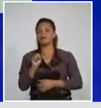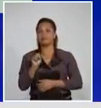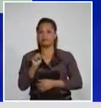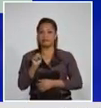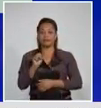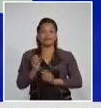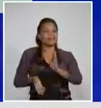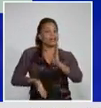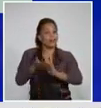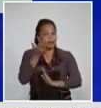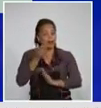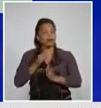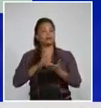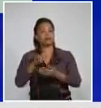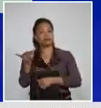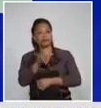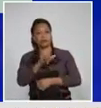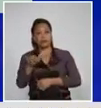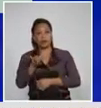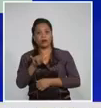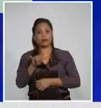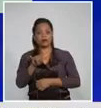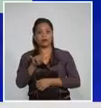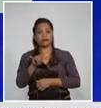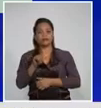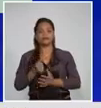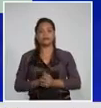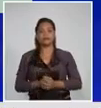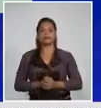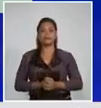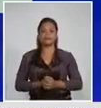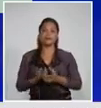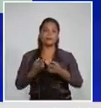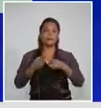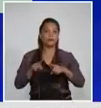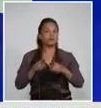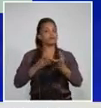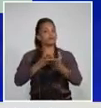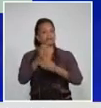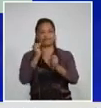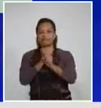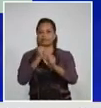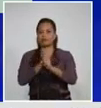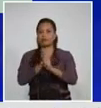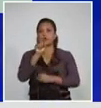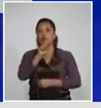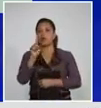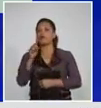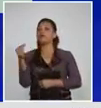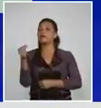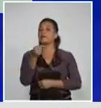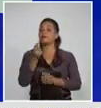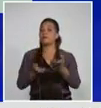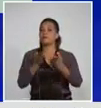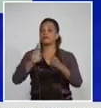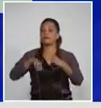para lo que Cienfuegos ha logrado durante un largo periodo de tiempo, 11 menos ayer, disperso también